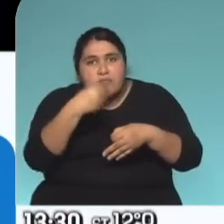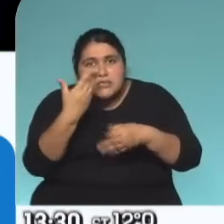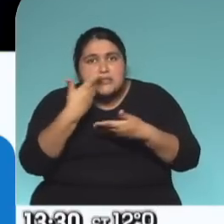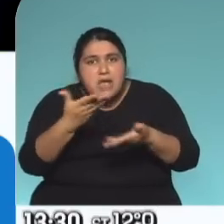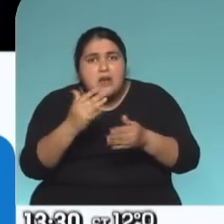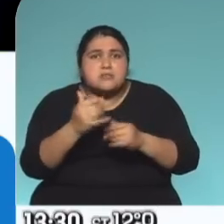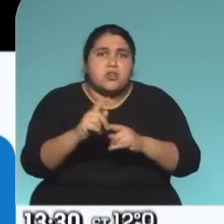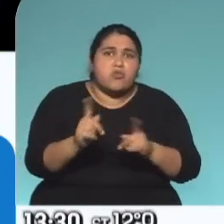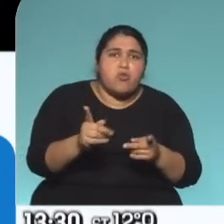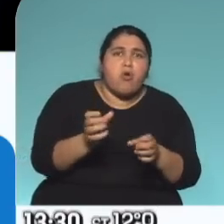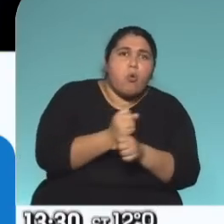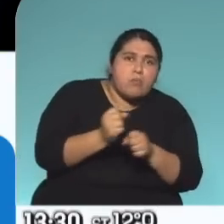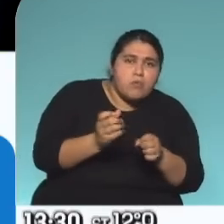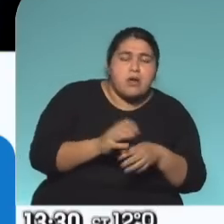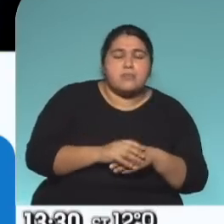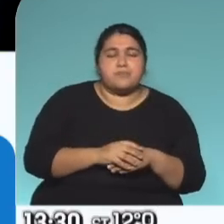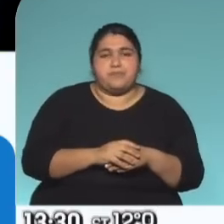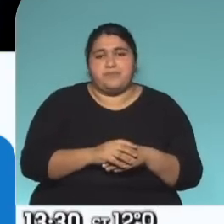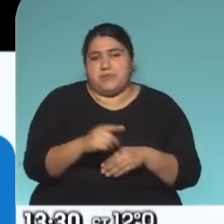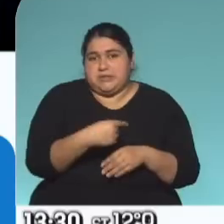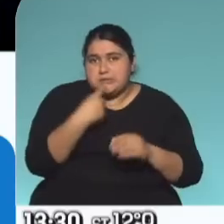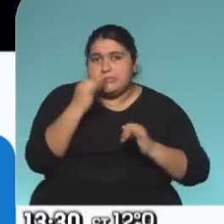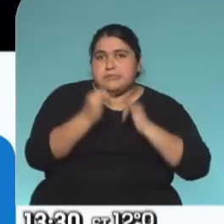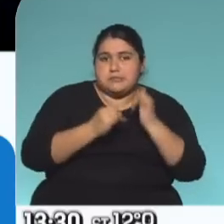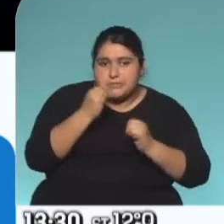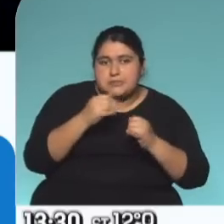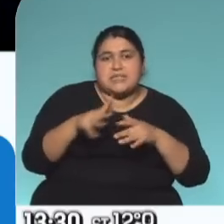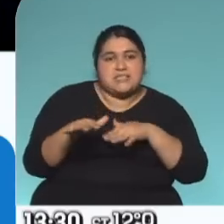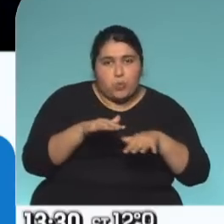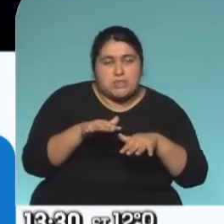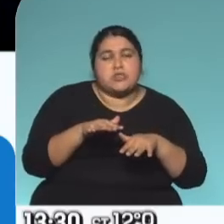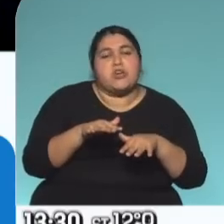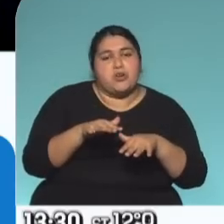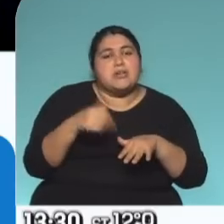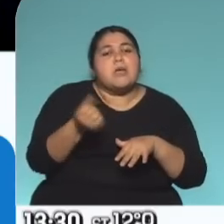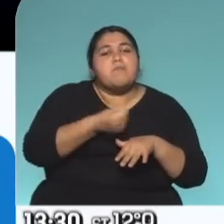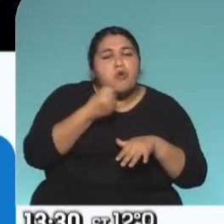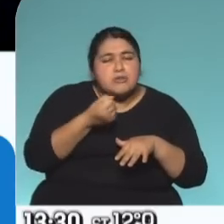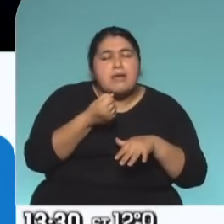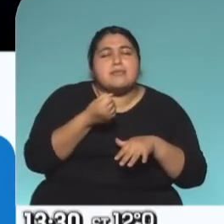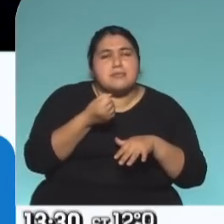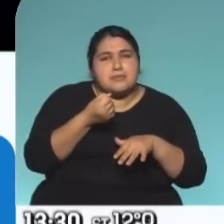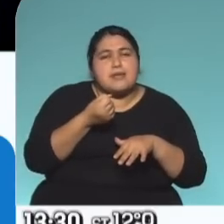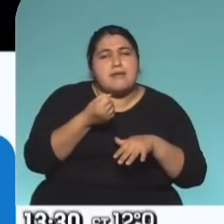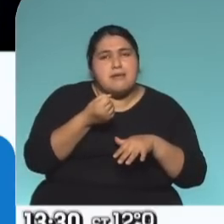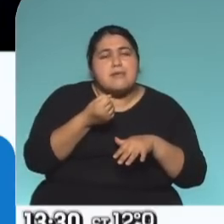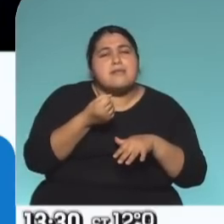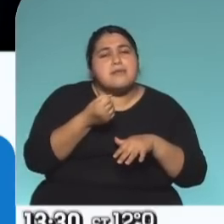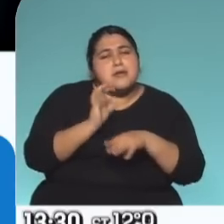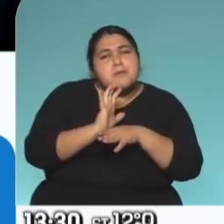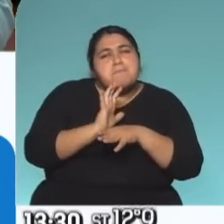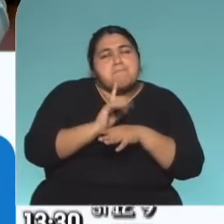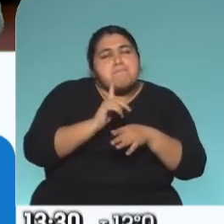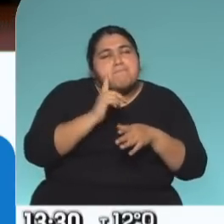poder explicar esa situación, creo que es importante hacer un pequeño